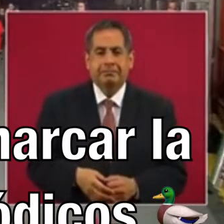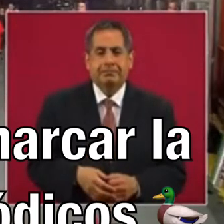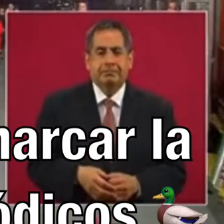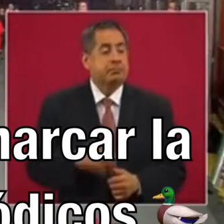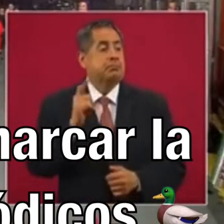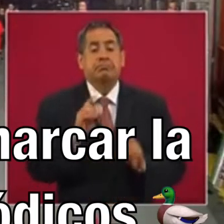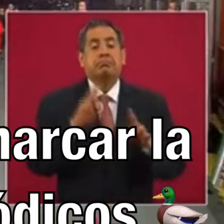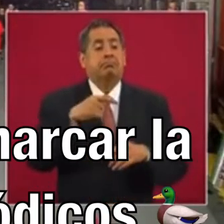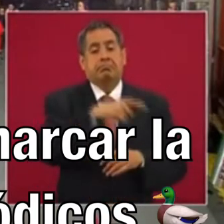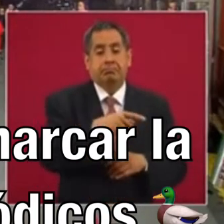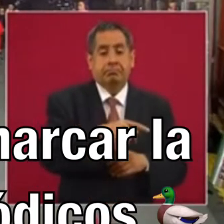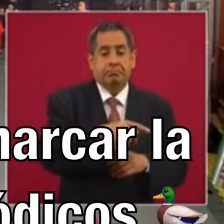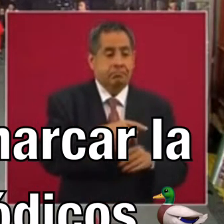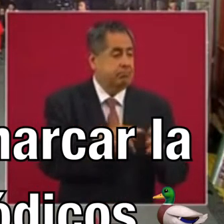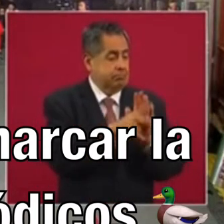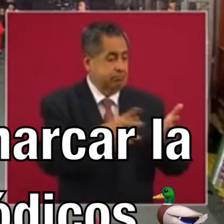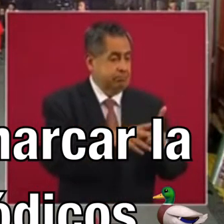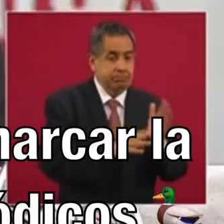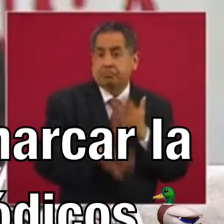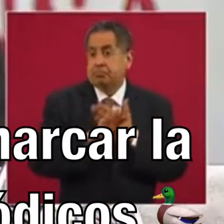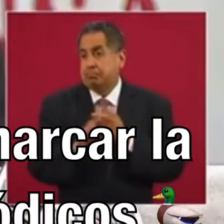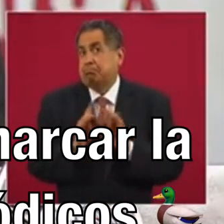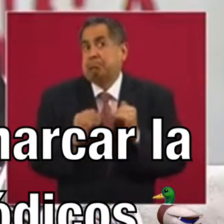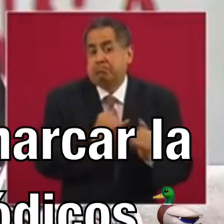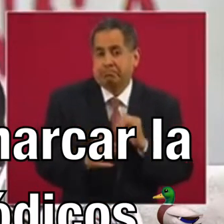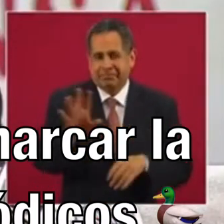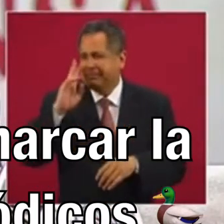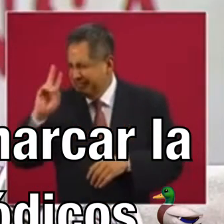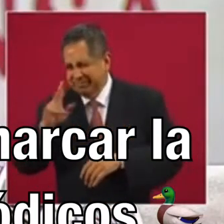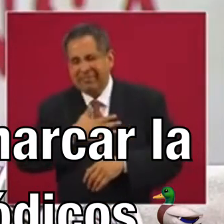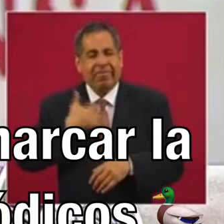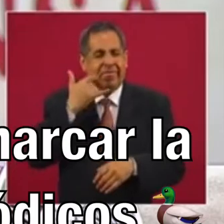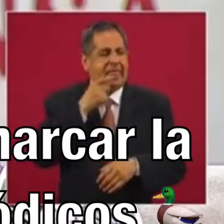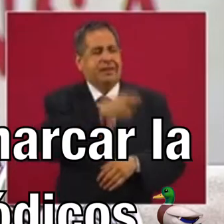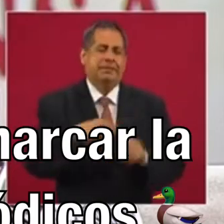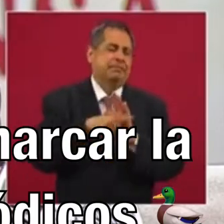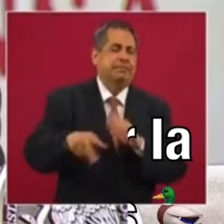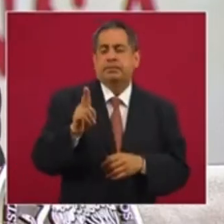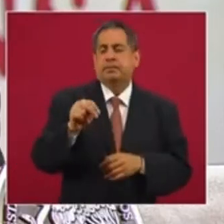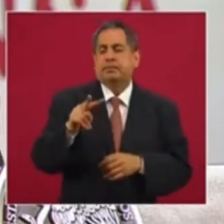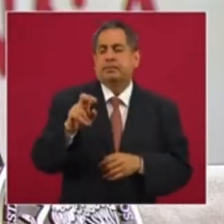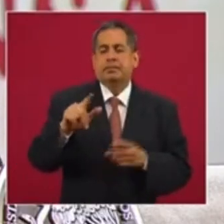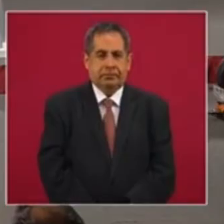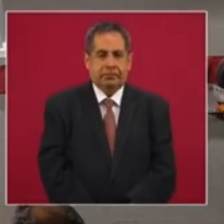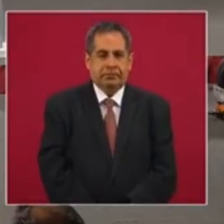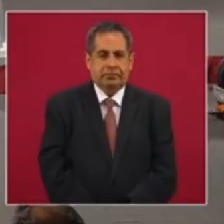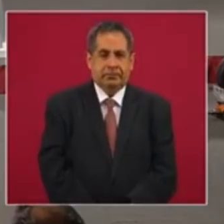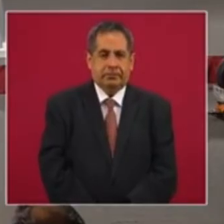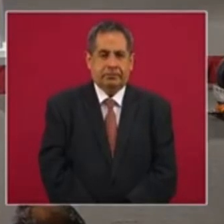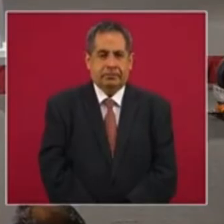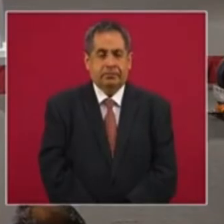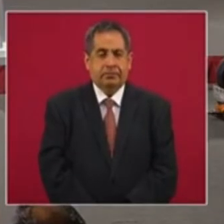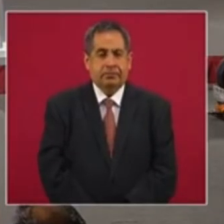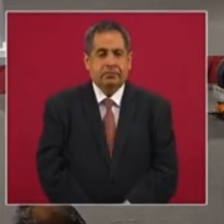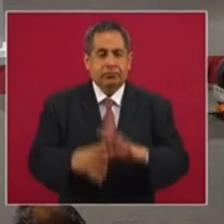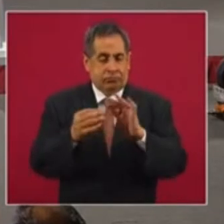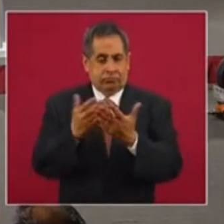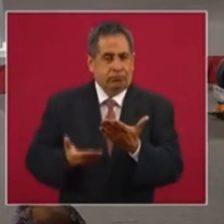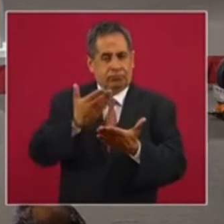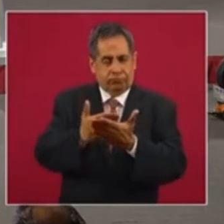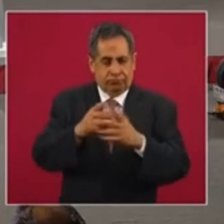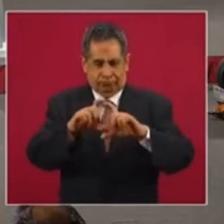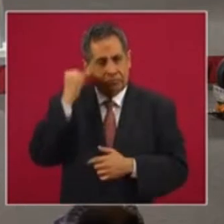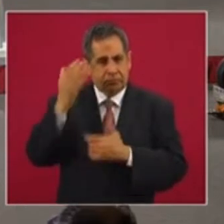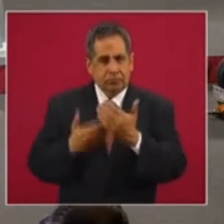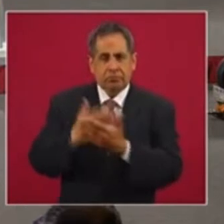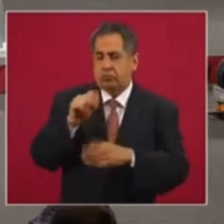En una de esas es en contra de nosotros. A ver, vamos a ver las ocho columnas del Universal y del Reforma. Proponen negar registro al partido